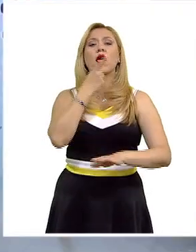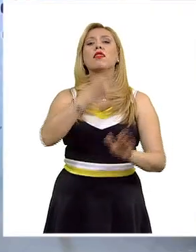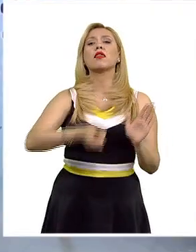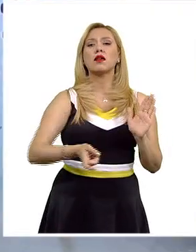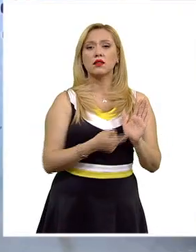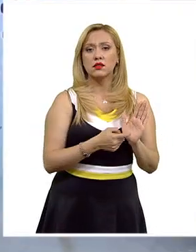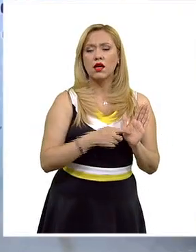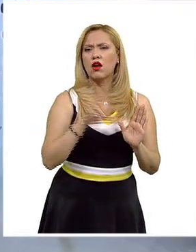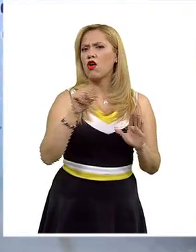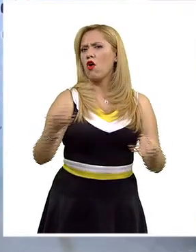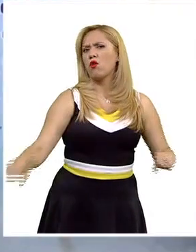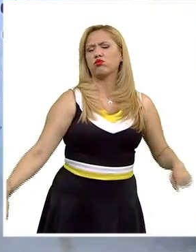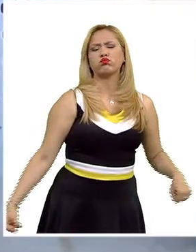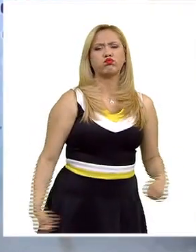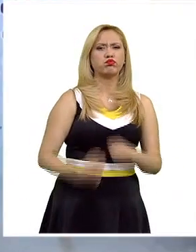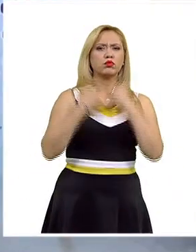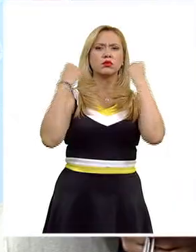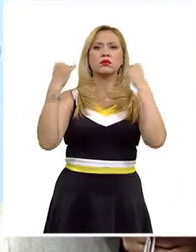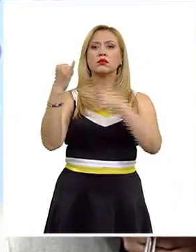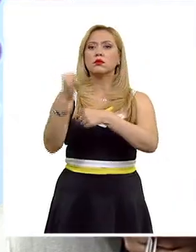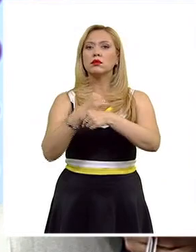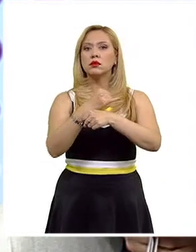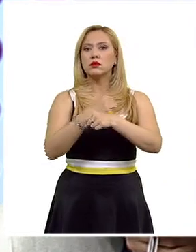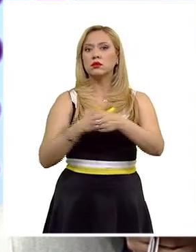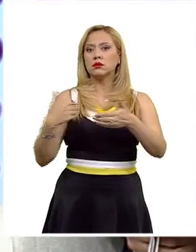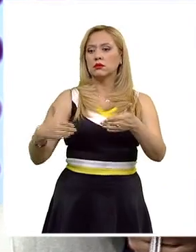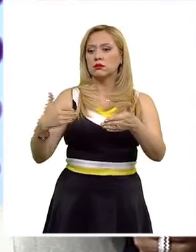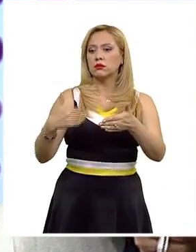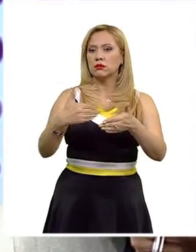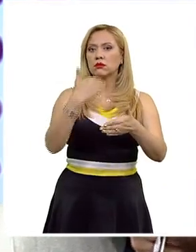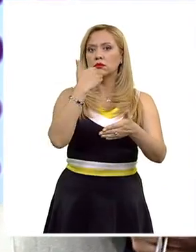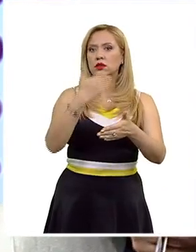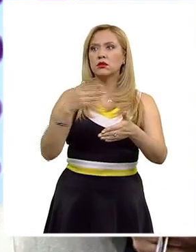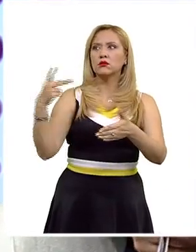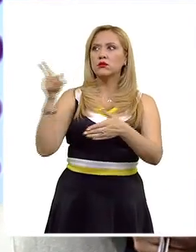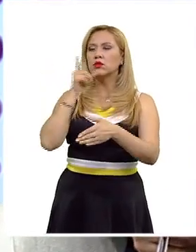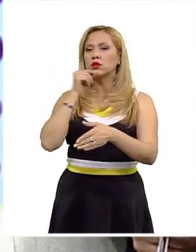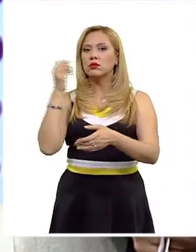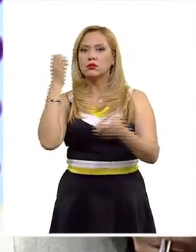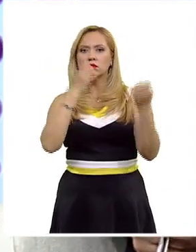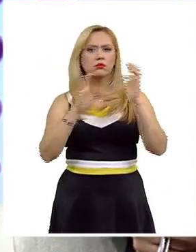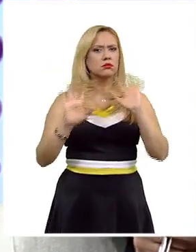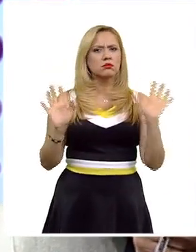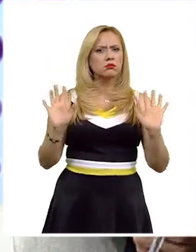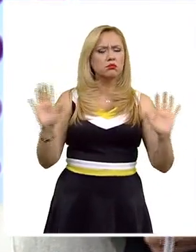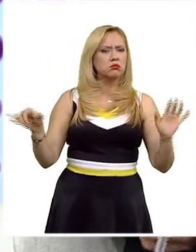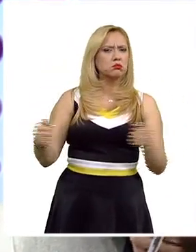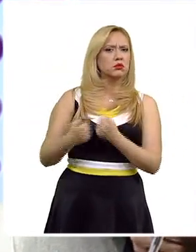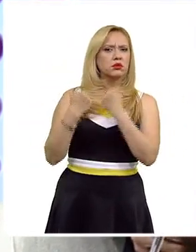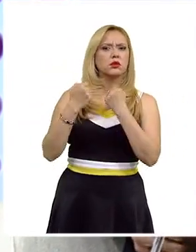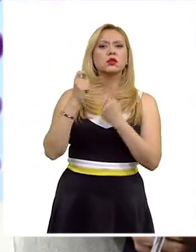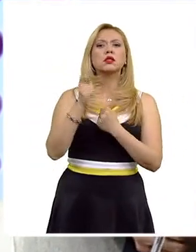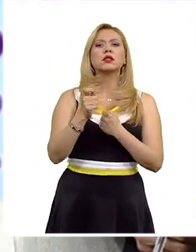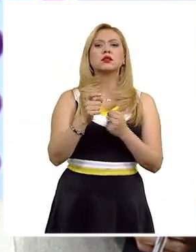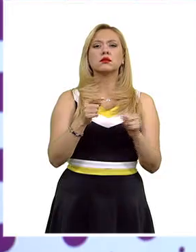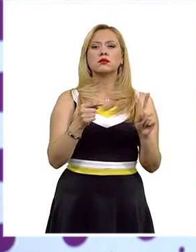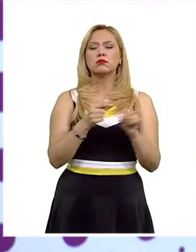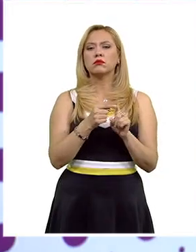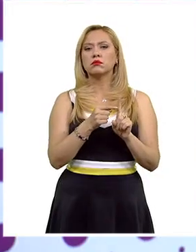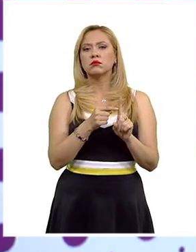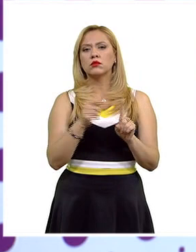Esto no choca con el debido proceso de quienes están involucrados en los asuntos, es simplemente hacer una